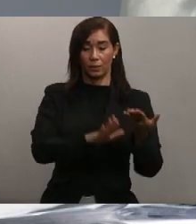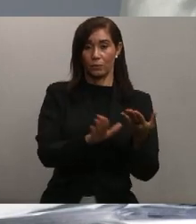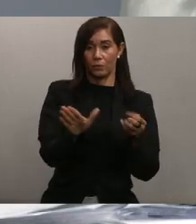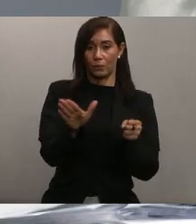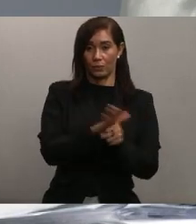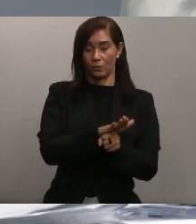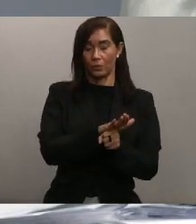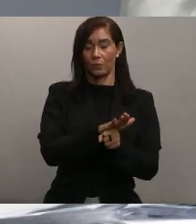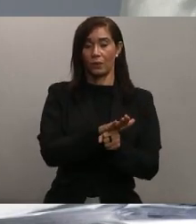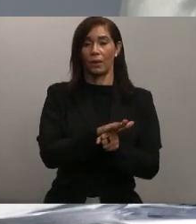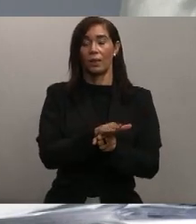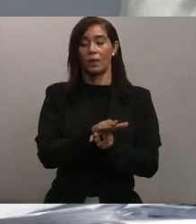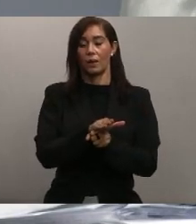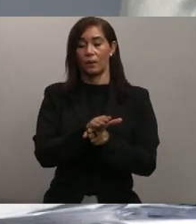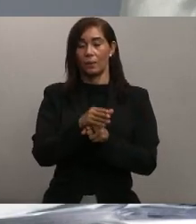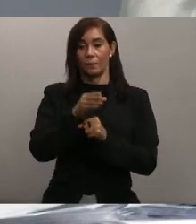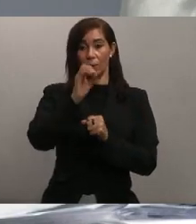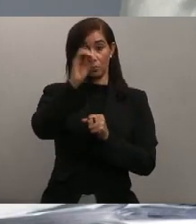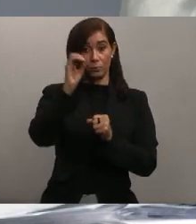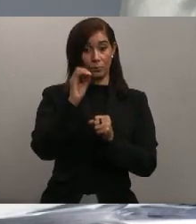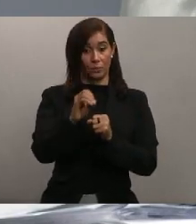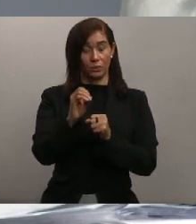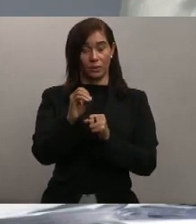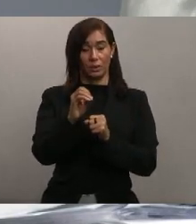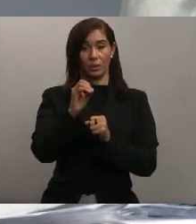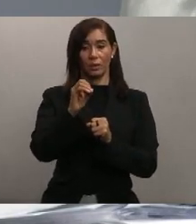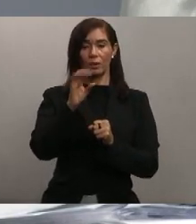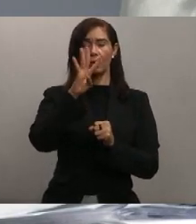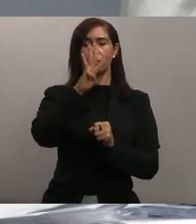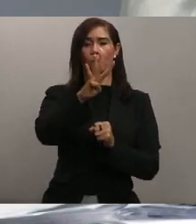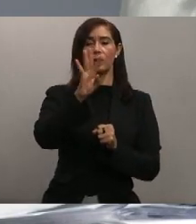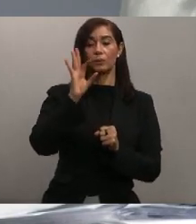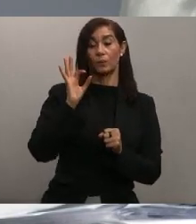acumulados, una tasa de letalidad de